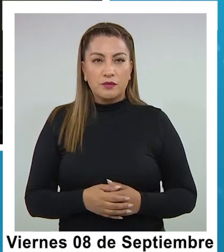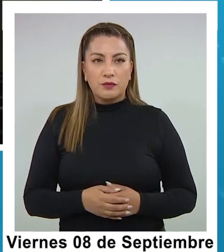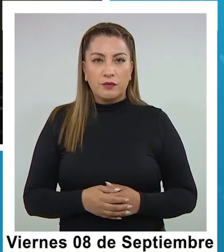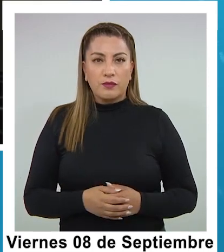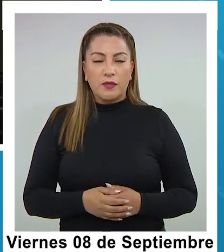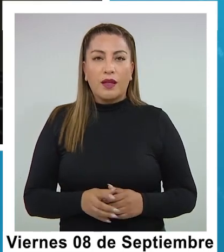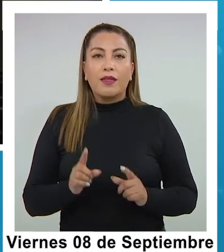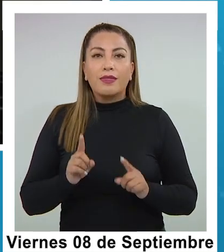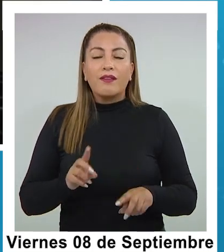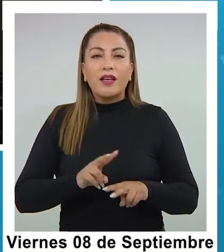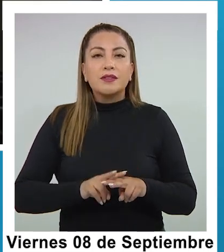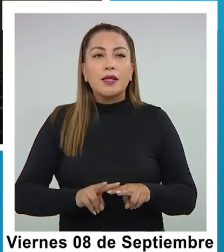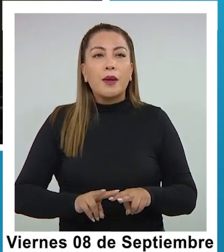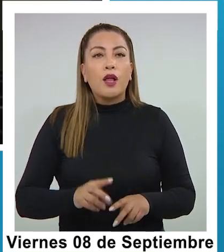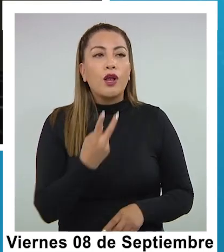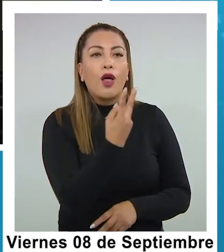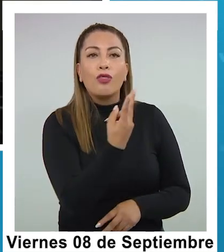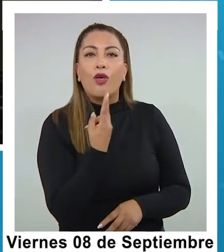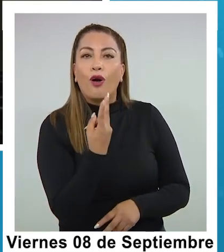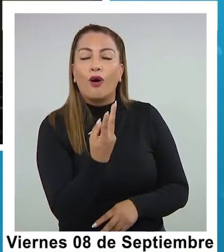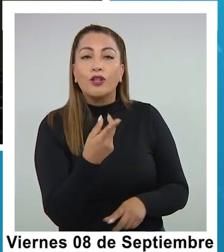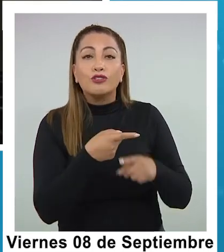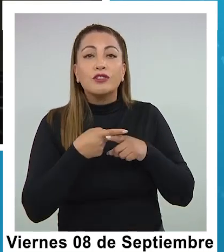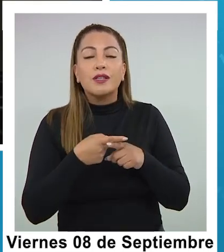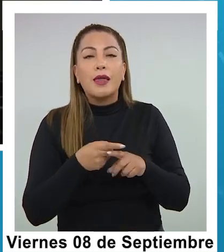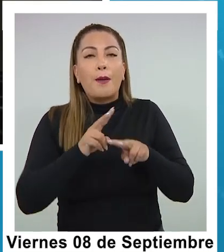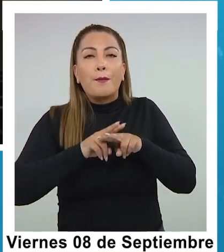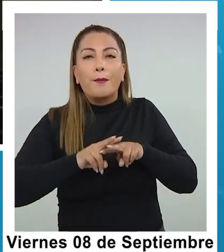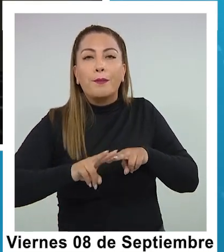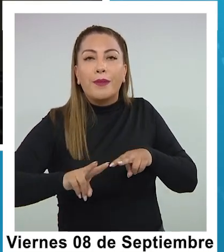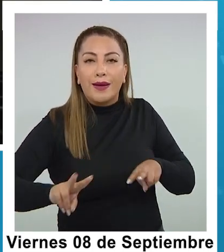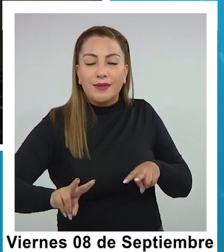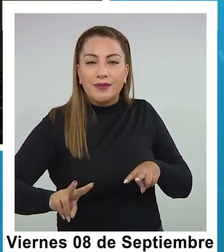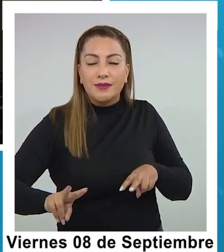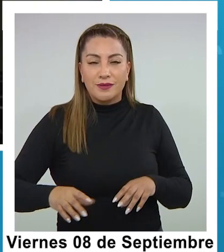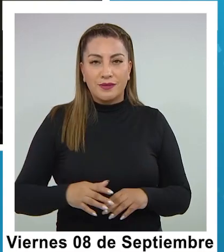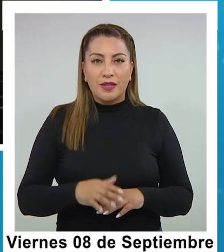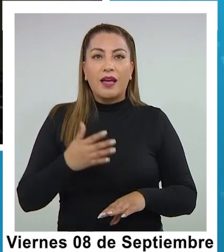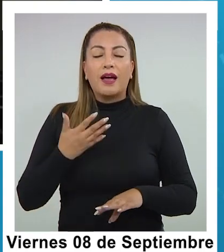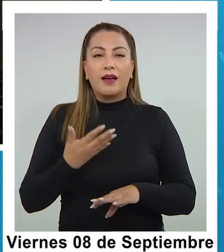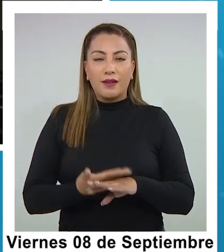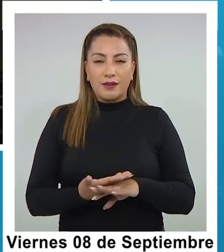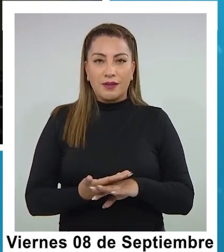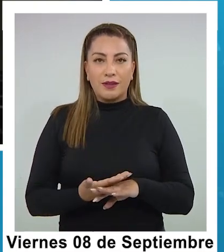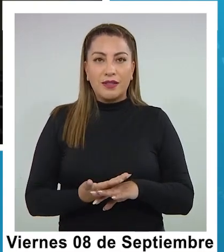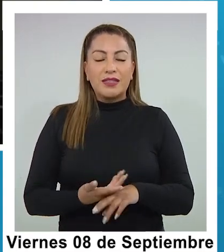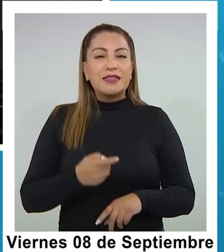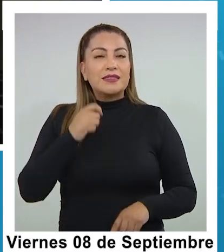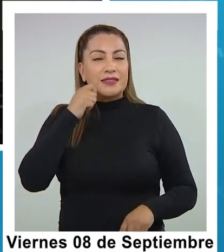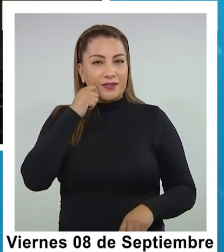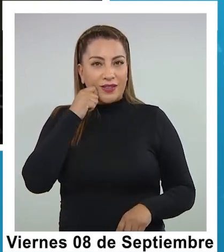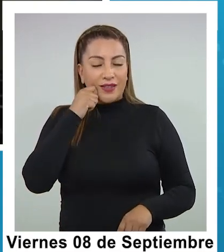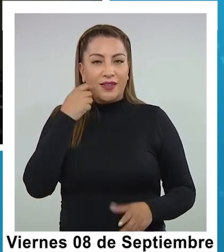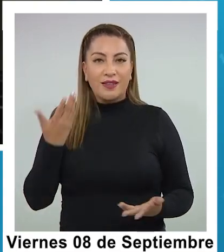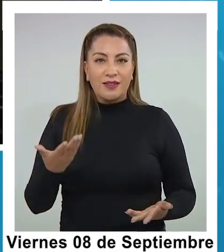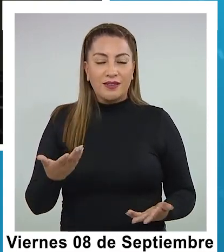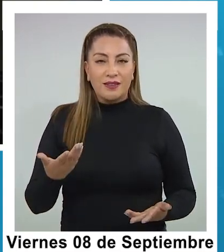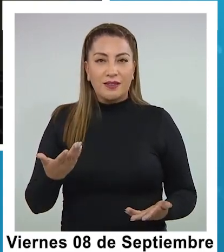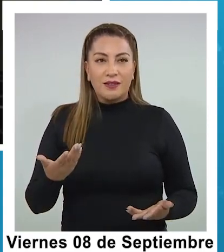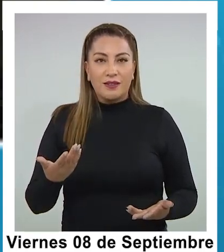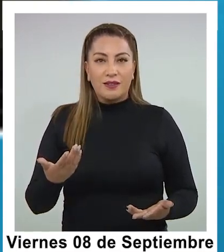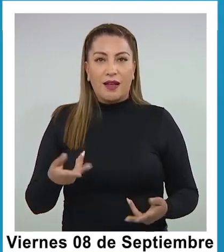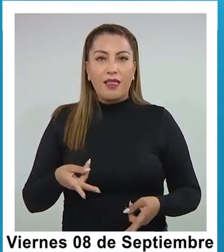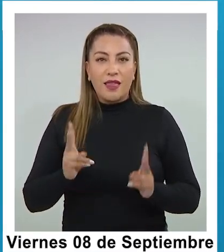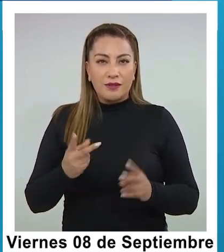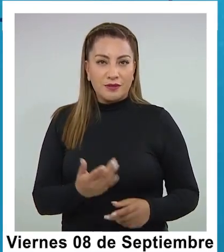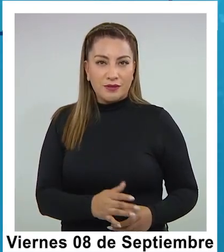que cimentar la paz al interior de la sociedad y para eso existe un instrumento que es el más civilizatorio de todo, que es el